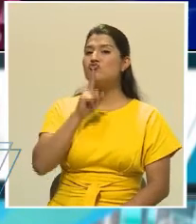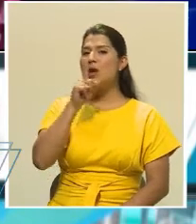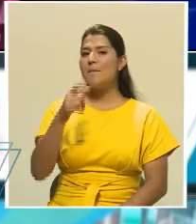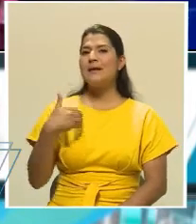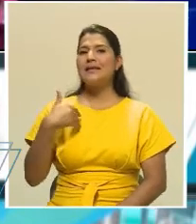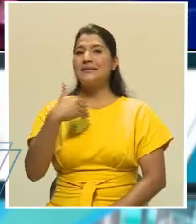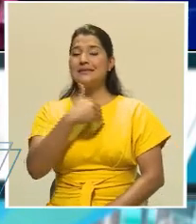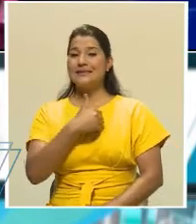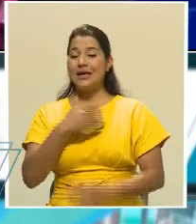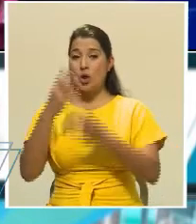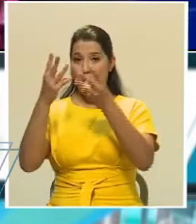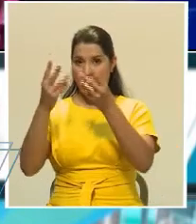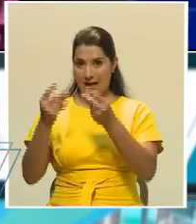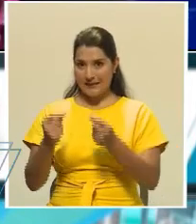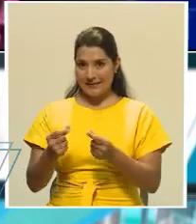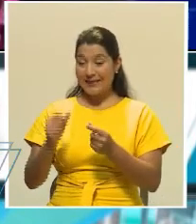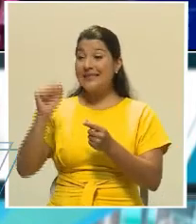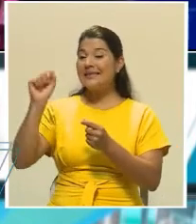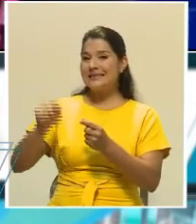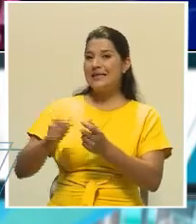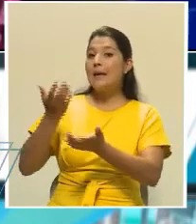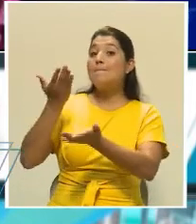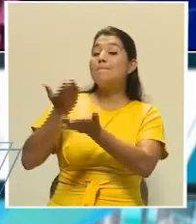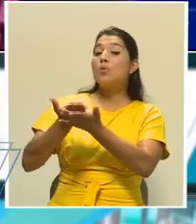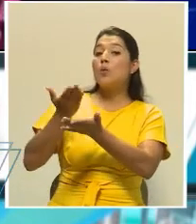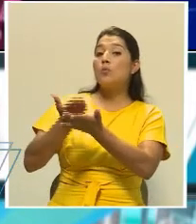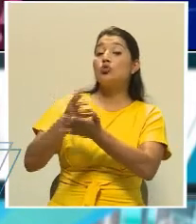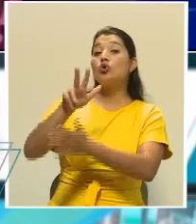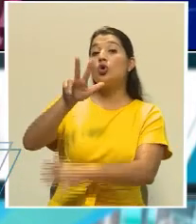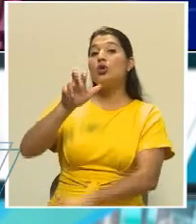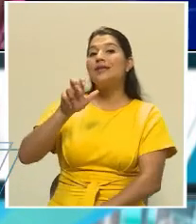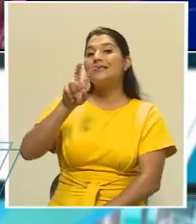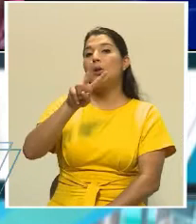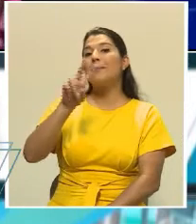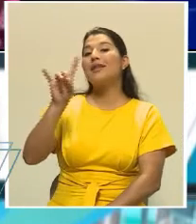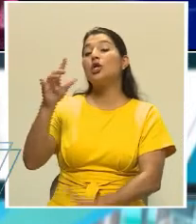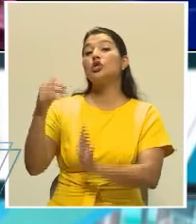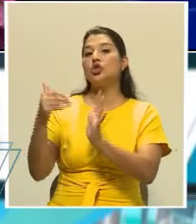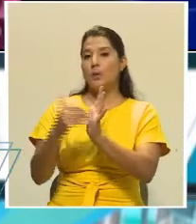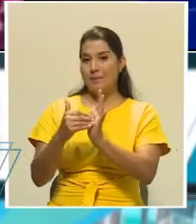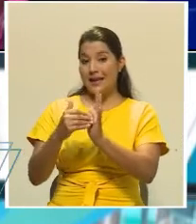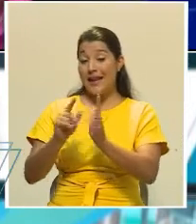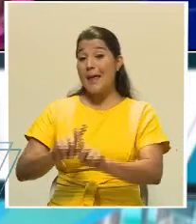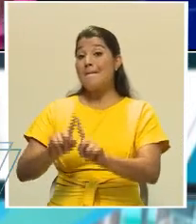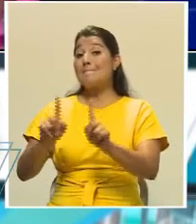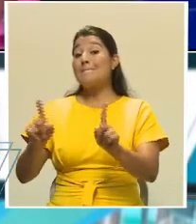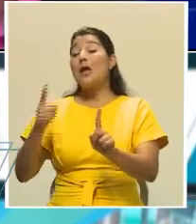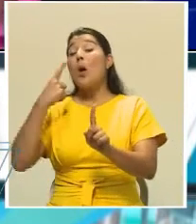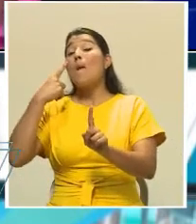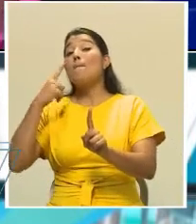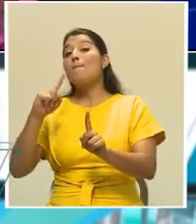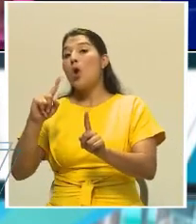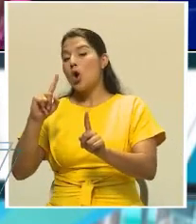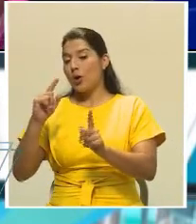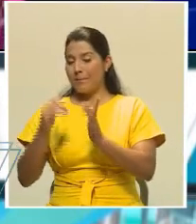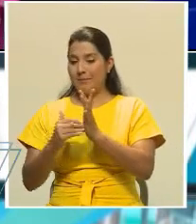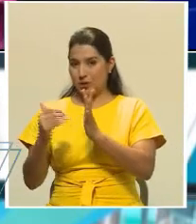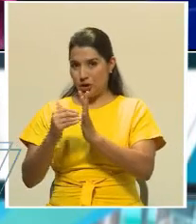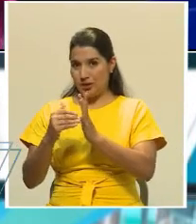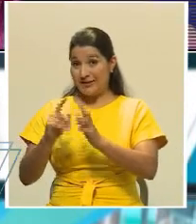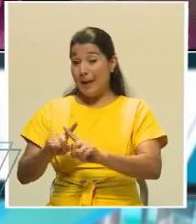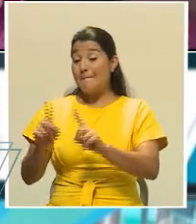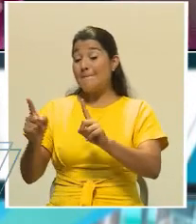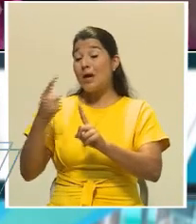sí estaba proponiendo un recorte de 328,000, pero dada la situación de la pandemia, a la vez que hizo ese